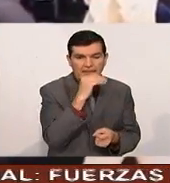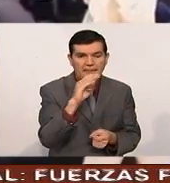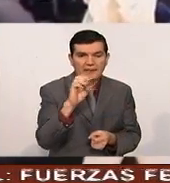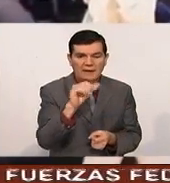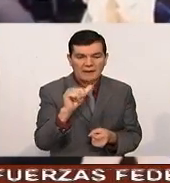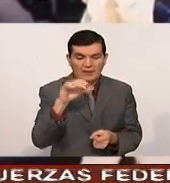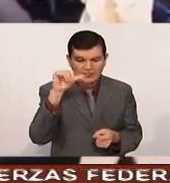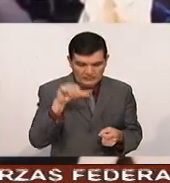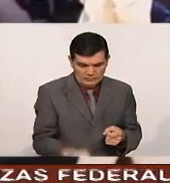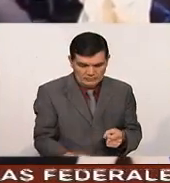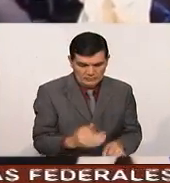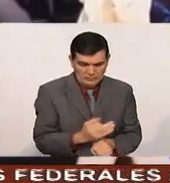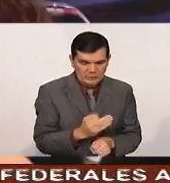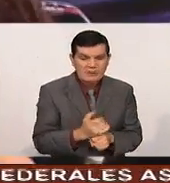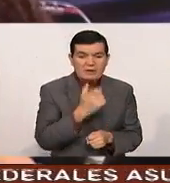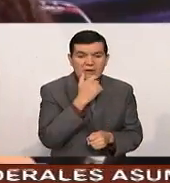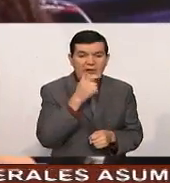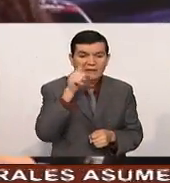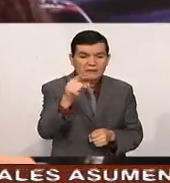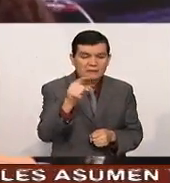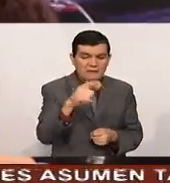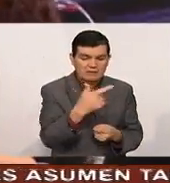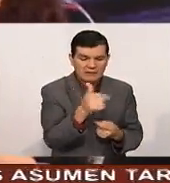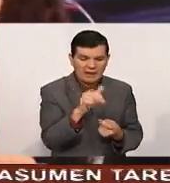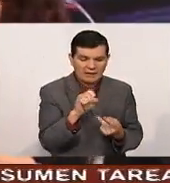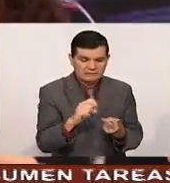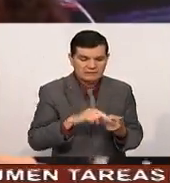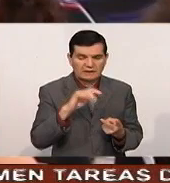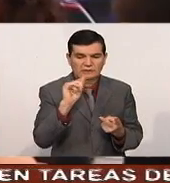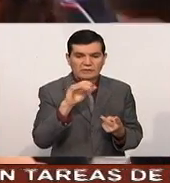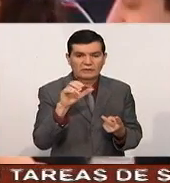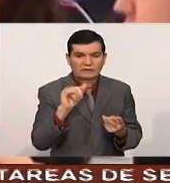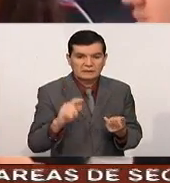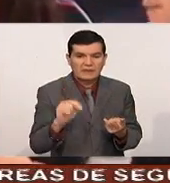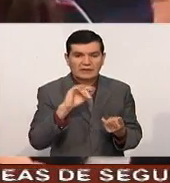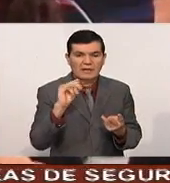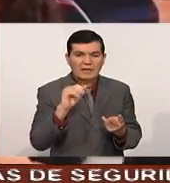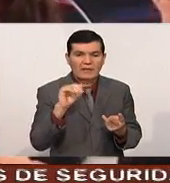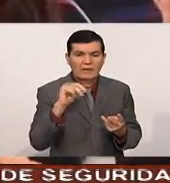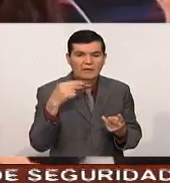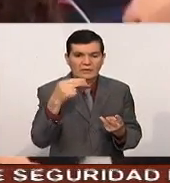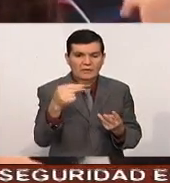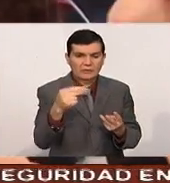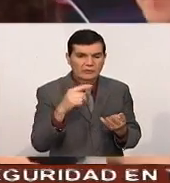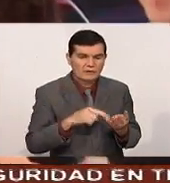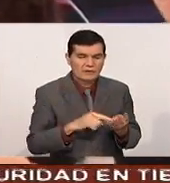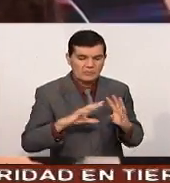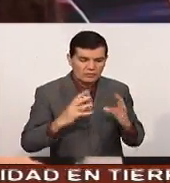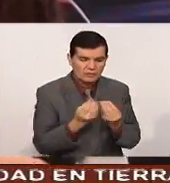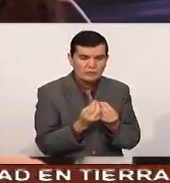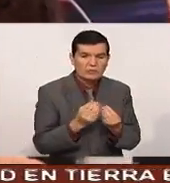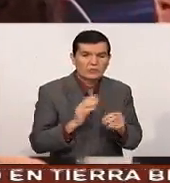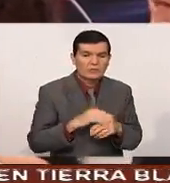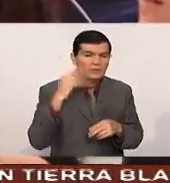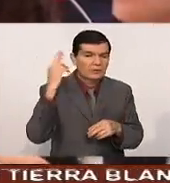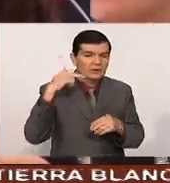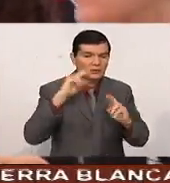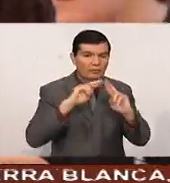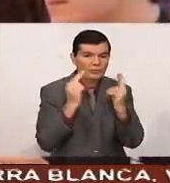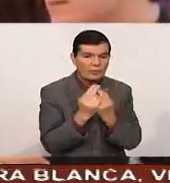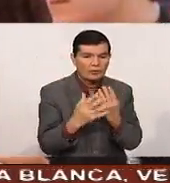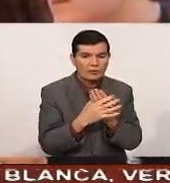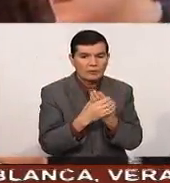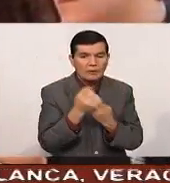Hoy por hoy, Inglaterra, Gales, Escocia e Irlanda del Norte, en conjunto conocidos como el Reino